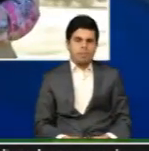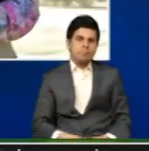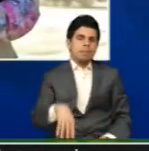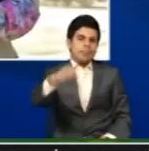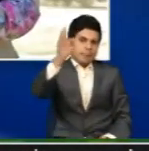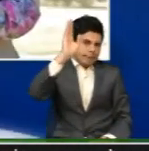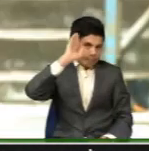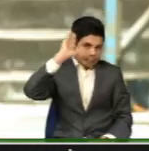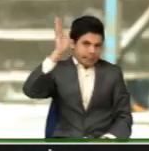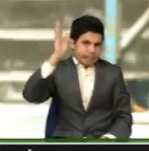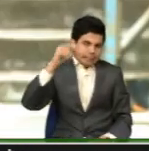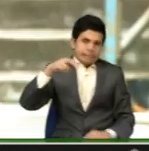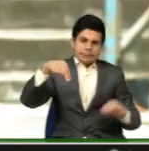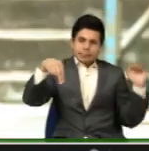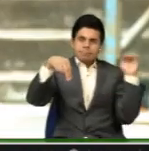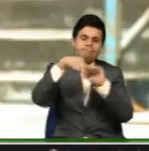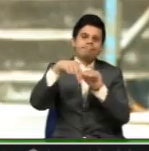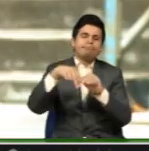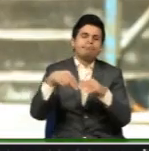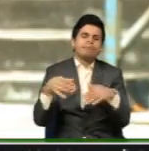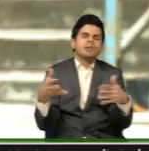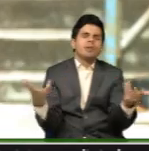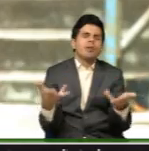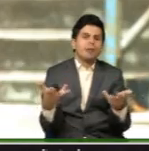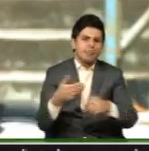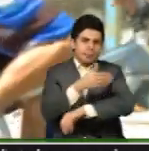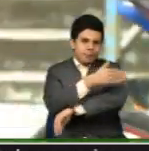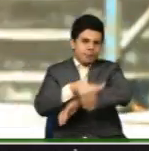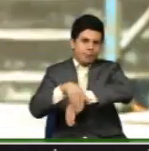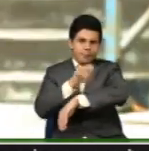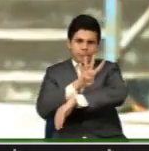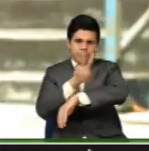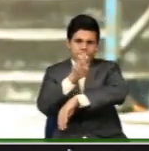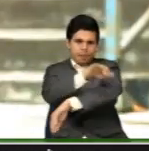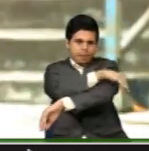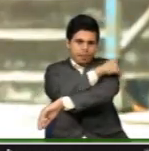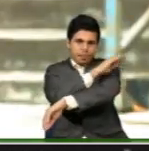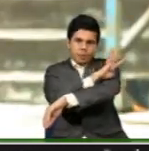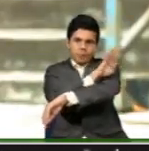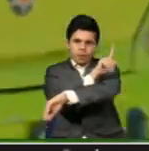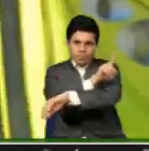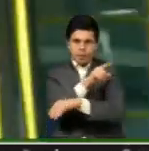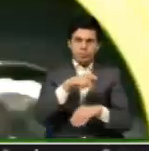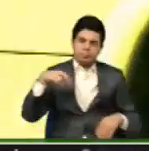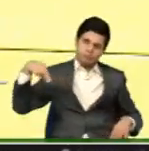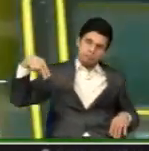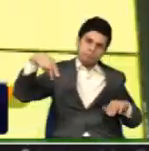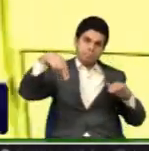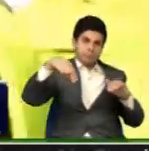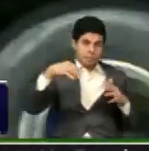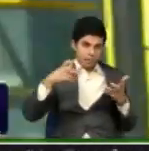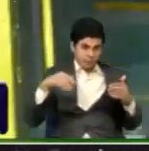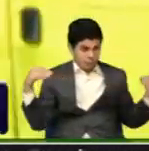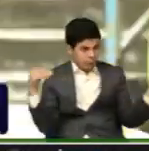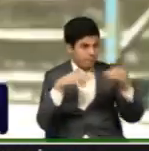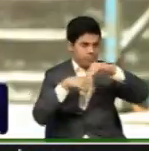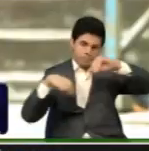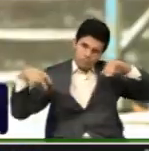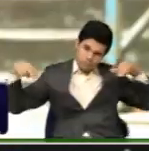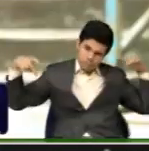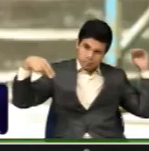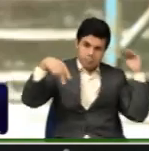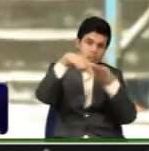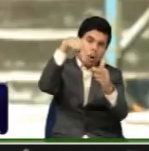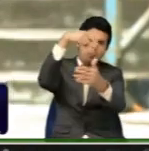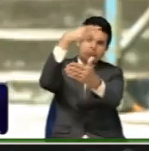Hola, el hecho se registró en la carrera 27 con calle 41 cuando el peatón intentaba cruzar la vía y fue arrollado